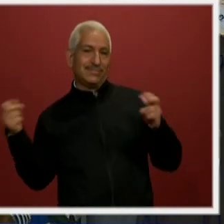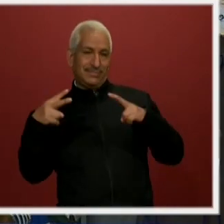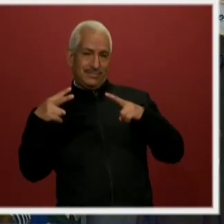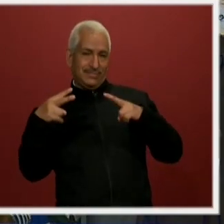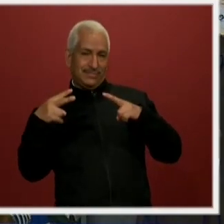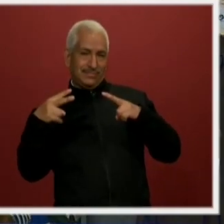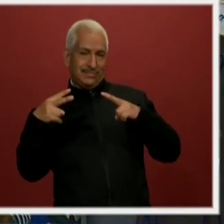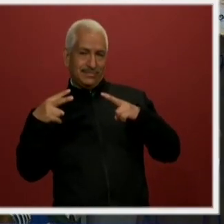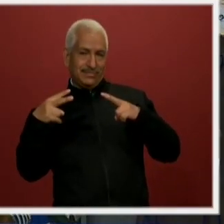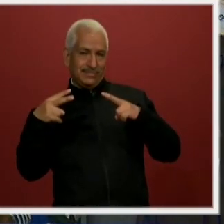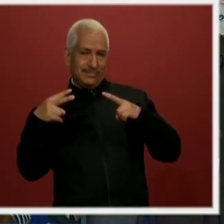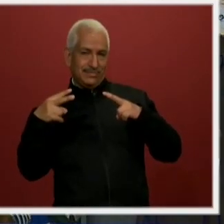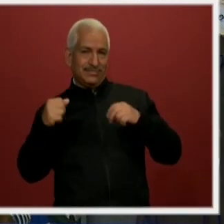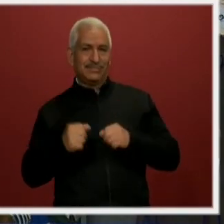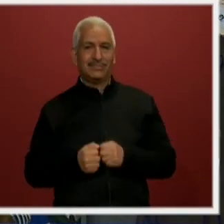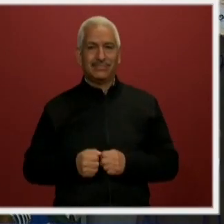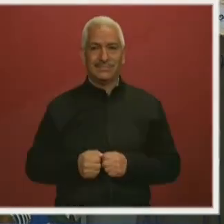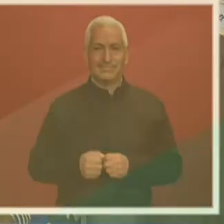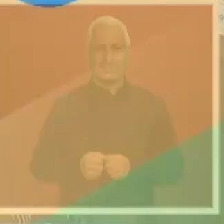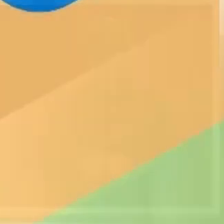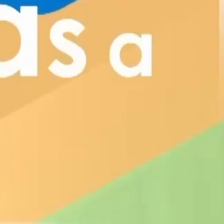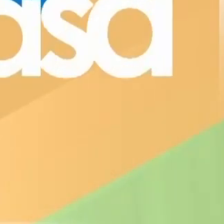hasta luego